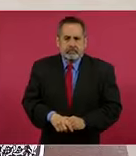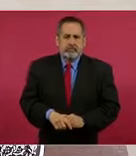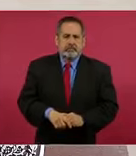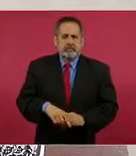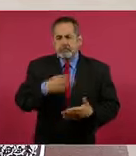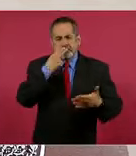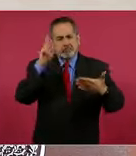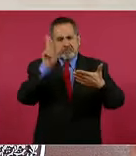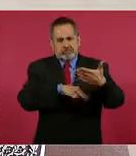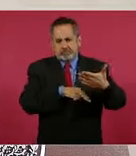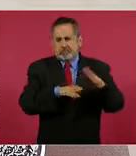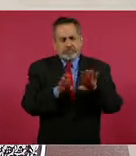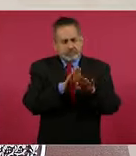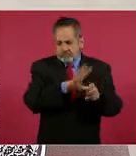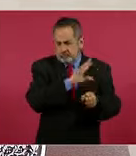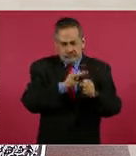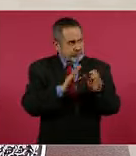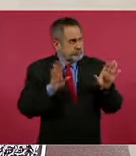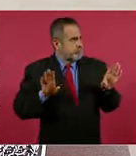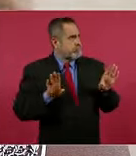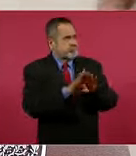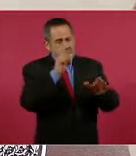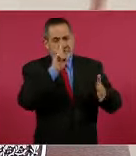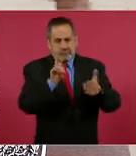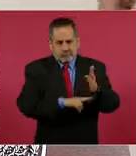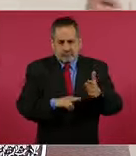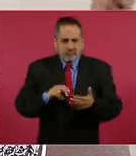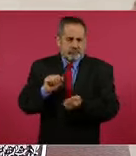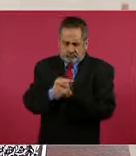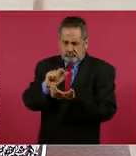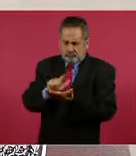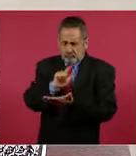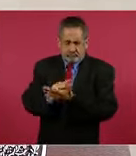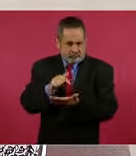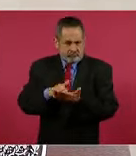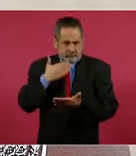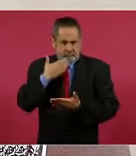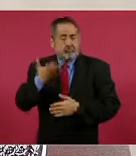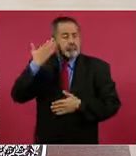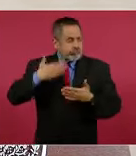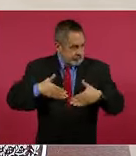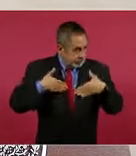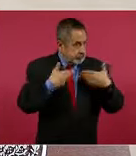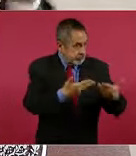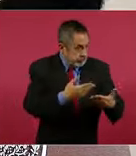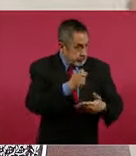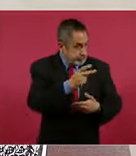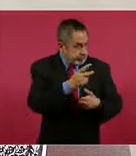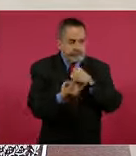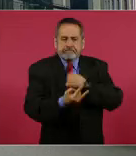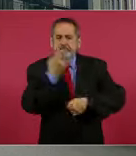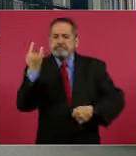por completo, ¿no?, el banco. Pero actuamos de buena fe. Y